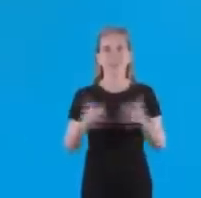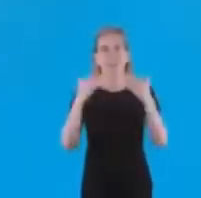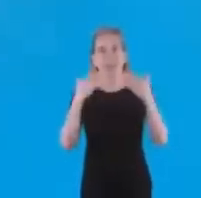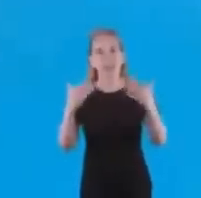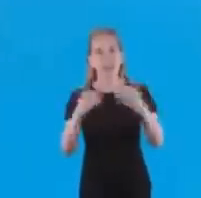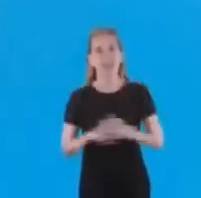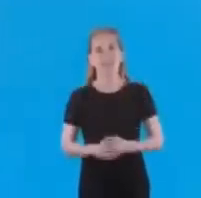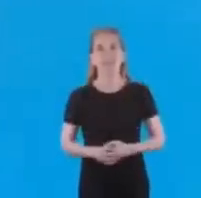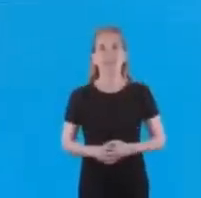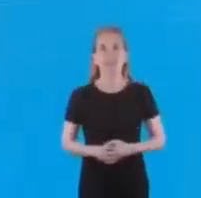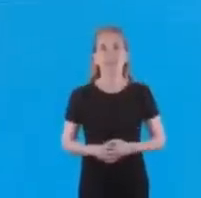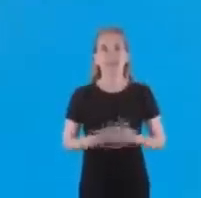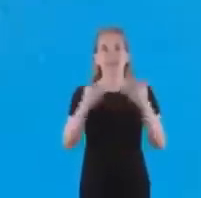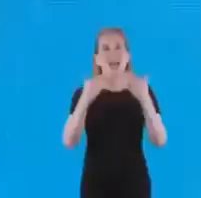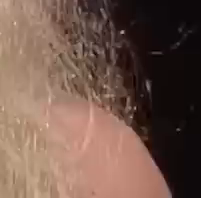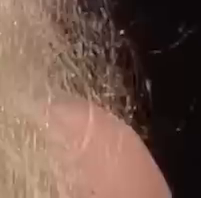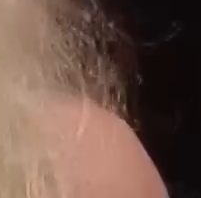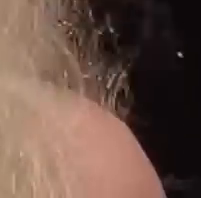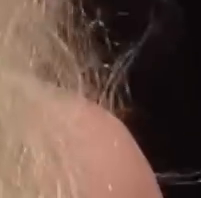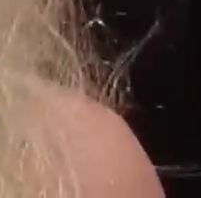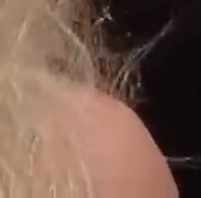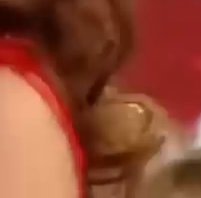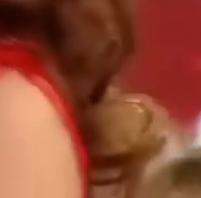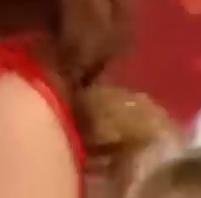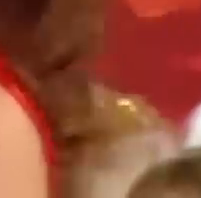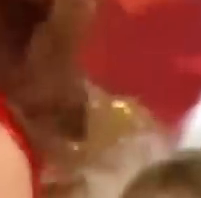Gracias. Gracias a todos y todas.